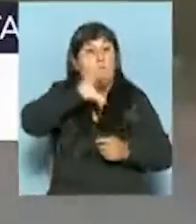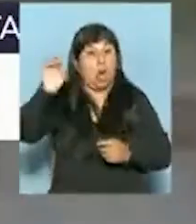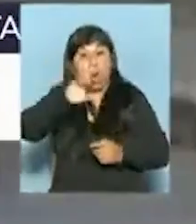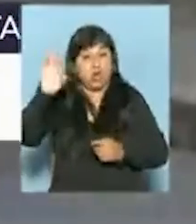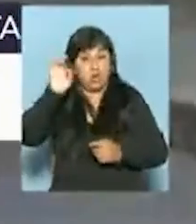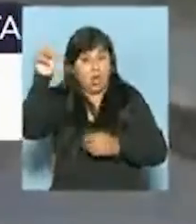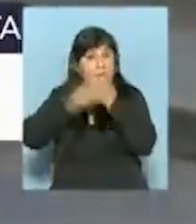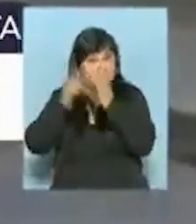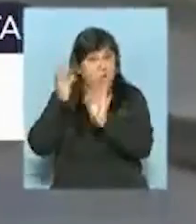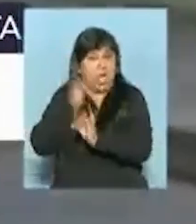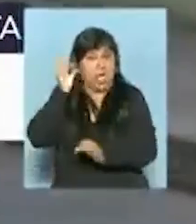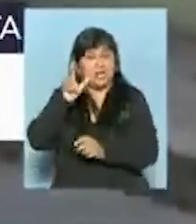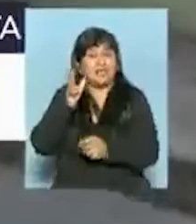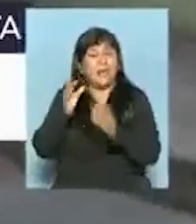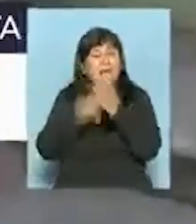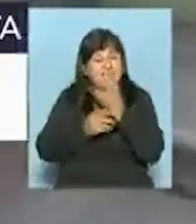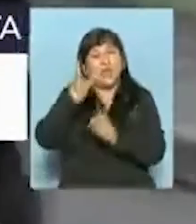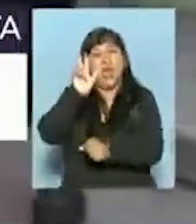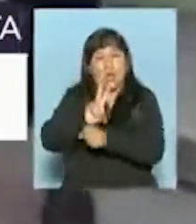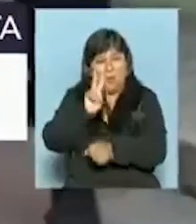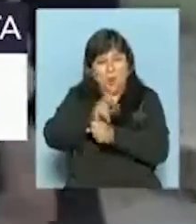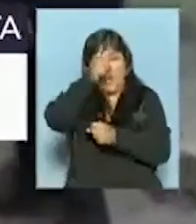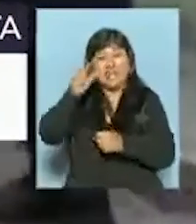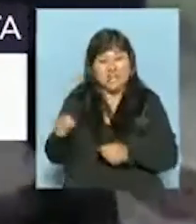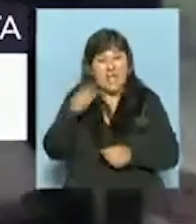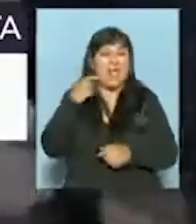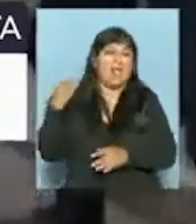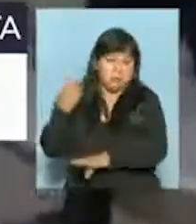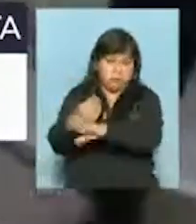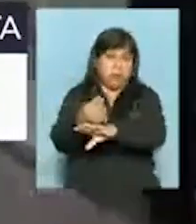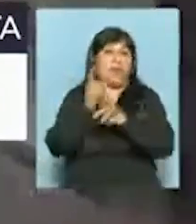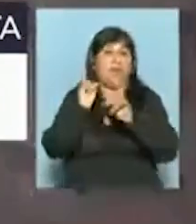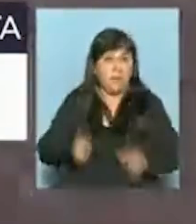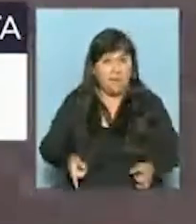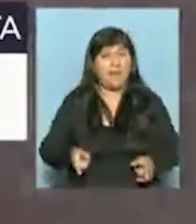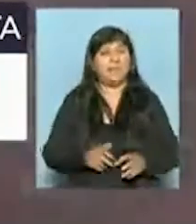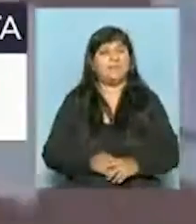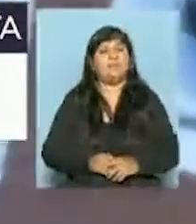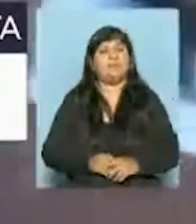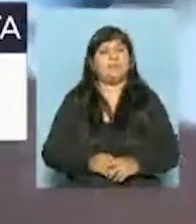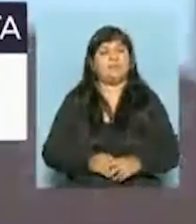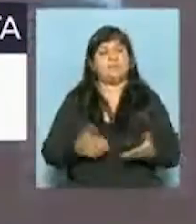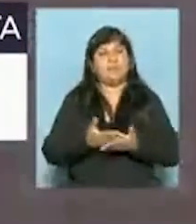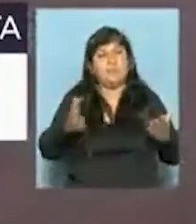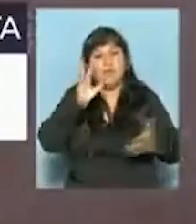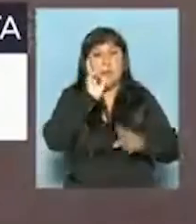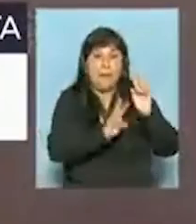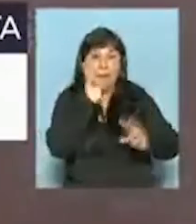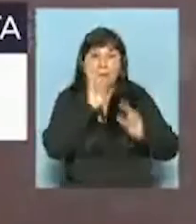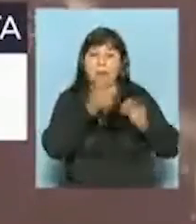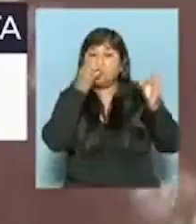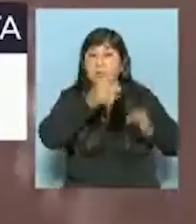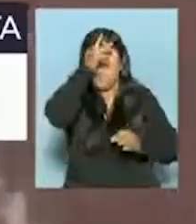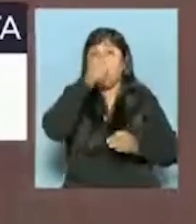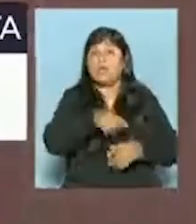San Martín en forma conjunta con las autoridades judiciales y vamos a destacar, ¿no?, el compromiso que hubo sobre todo